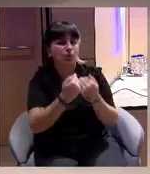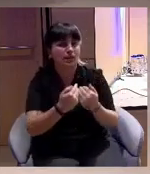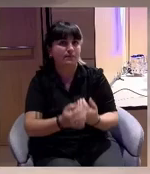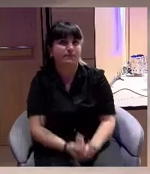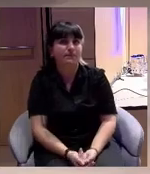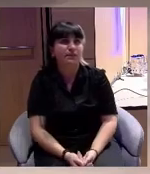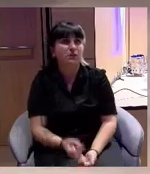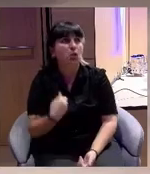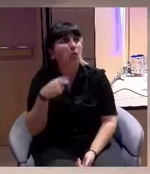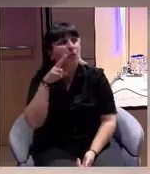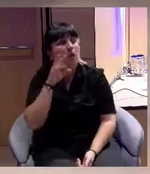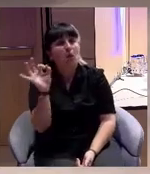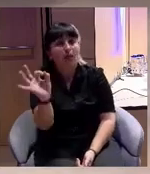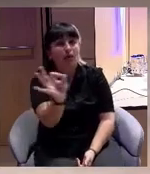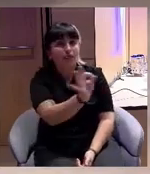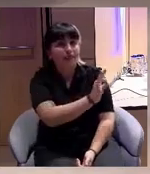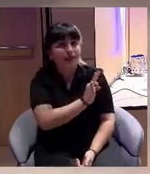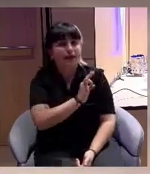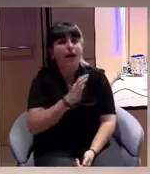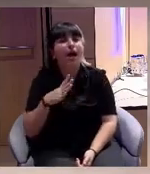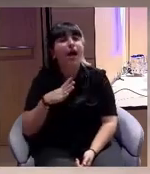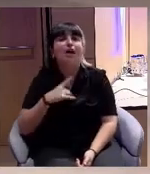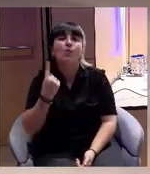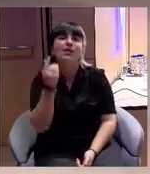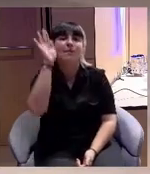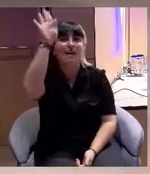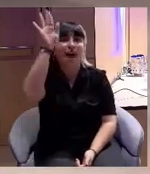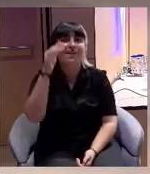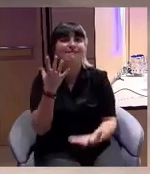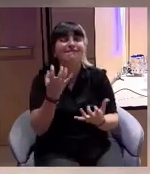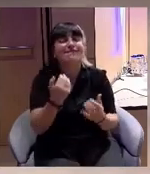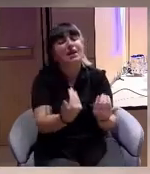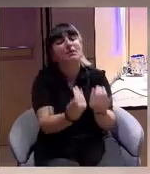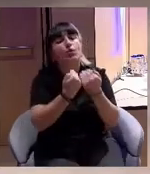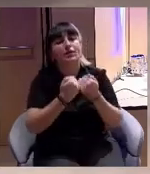no veo a nadie no se peleen ahí hay